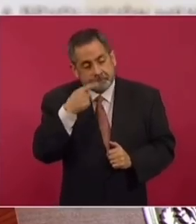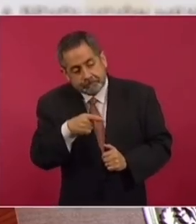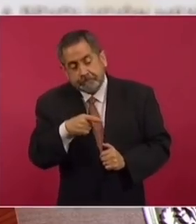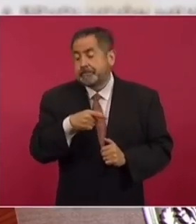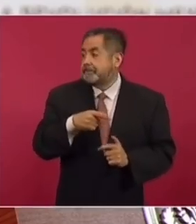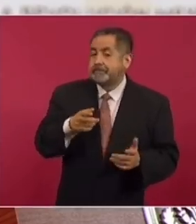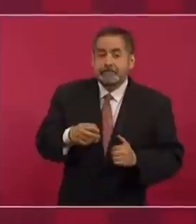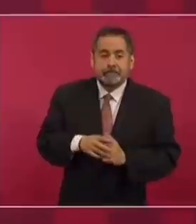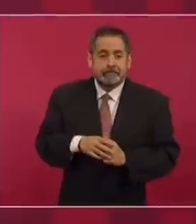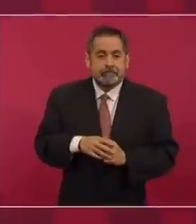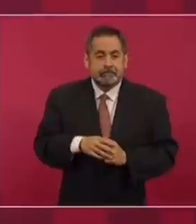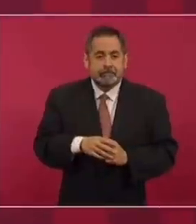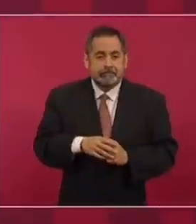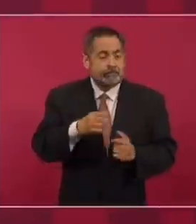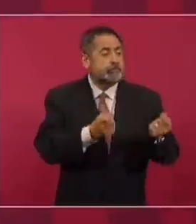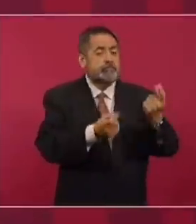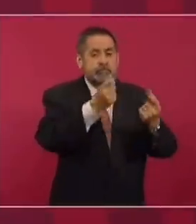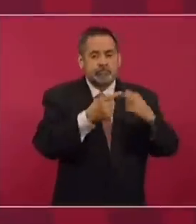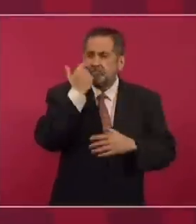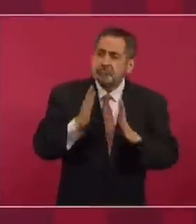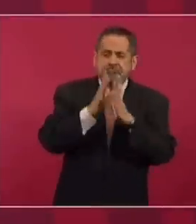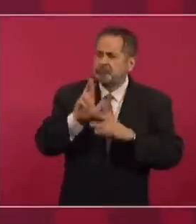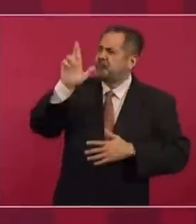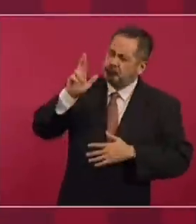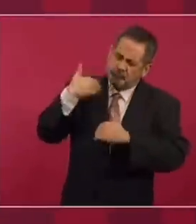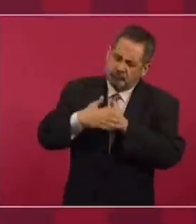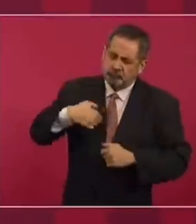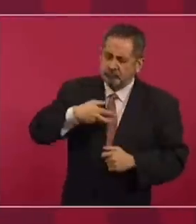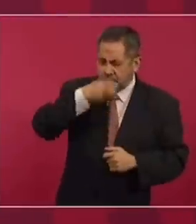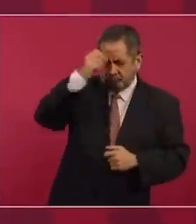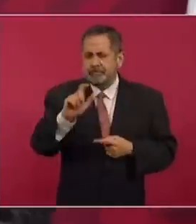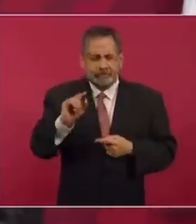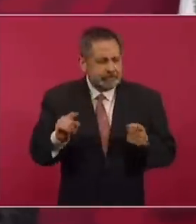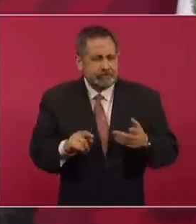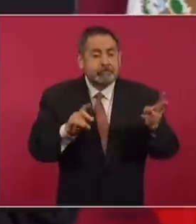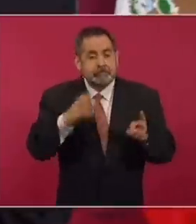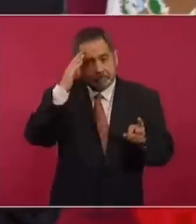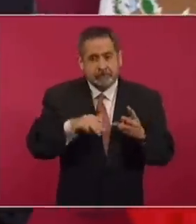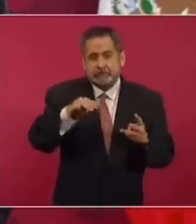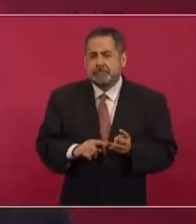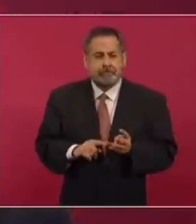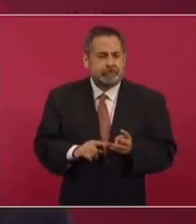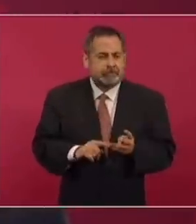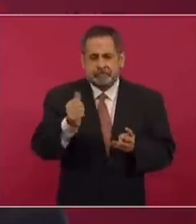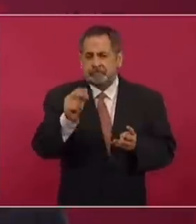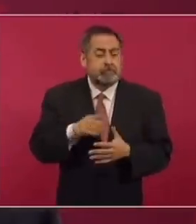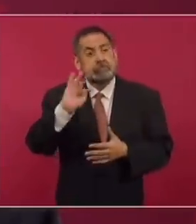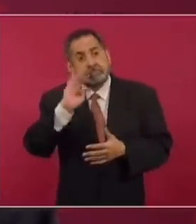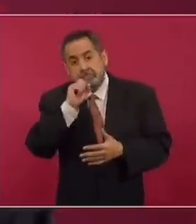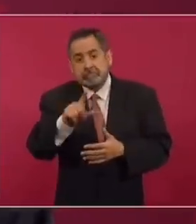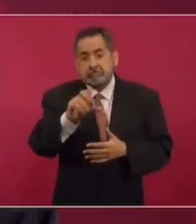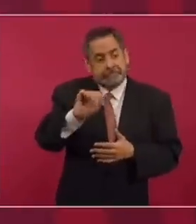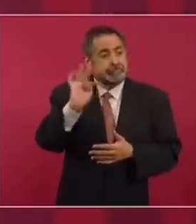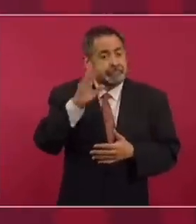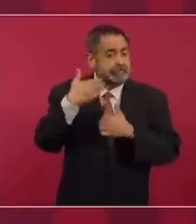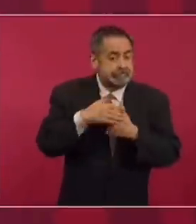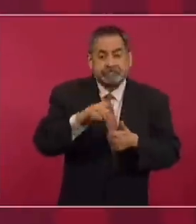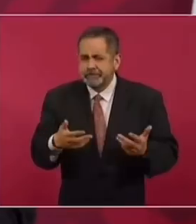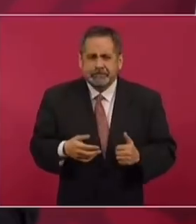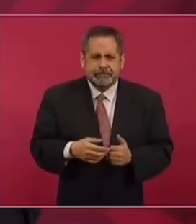que hay quienes manifiestan que van a participar: la señora Lili Telle, Cuadri, Margarita Zaval, Santiago Krill, Lore de Mola,